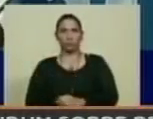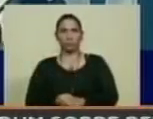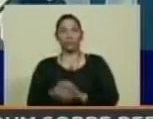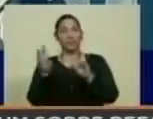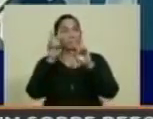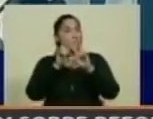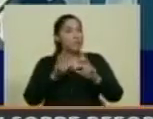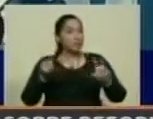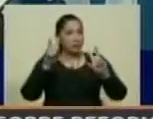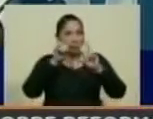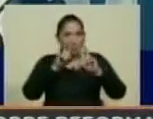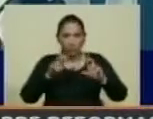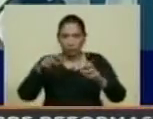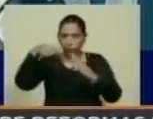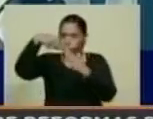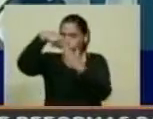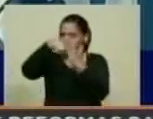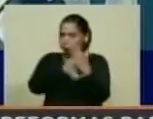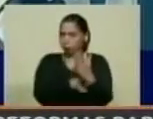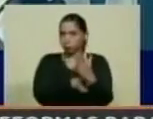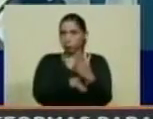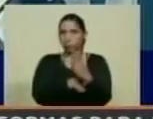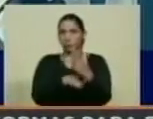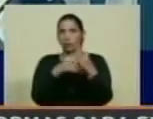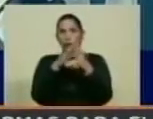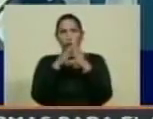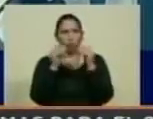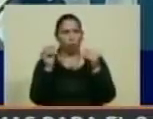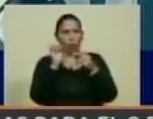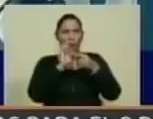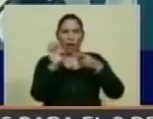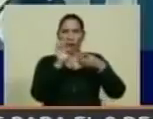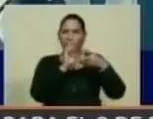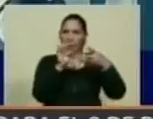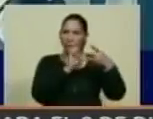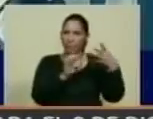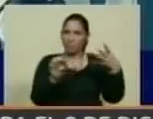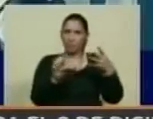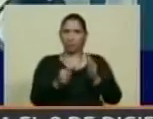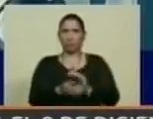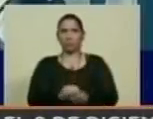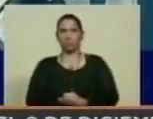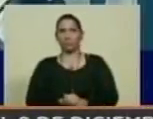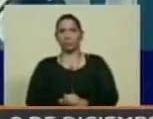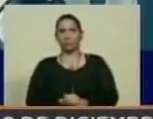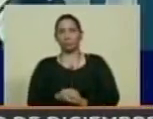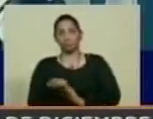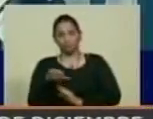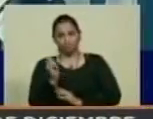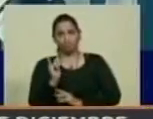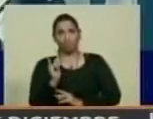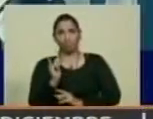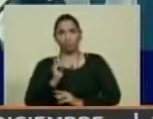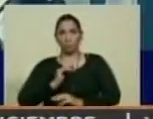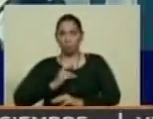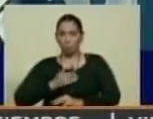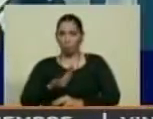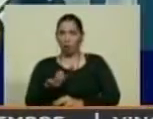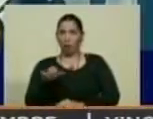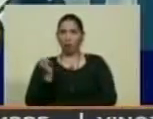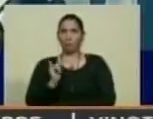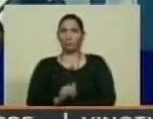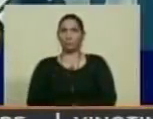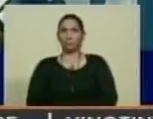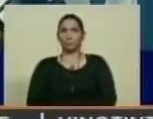a fondo sobre todos los elementos o aristas que hay o que puedan existir,